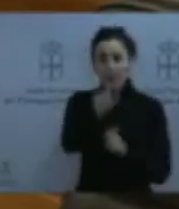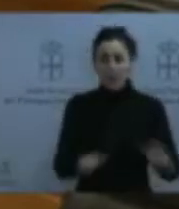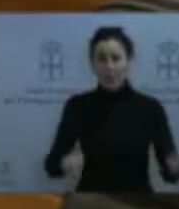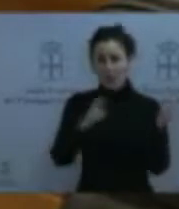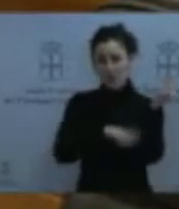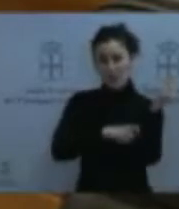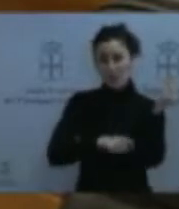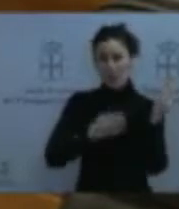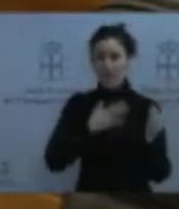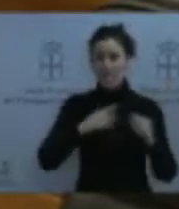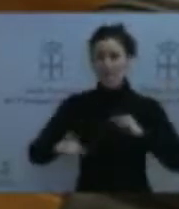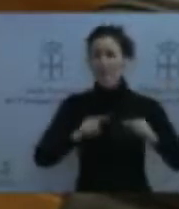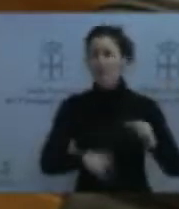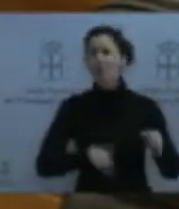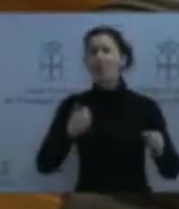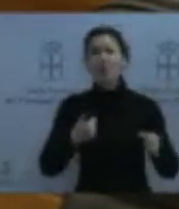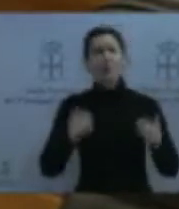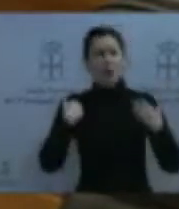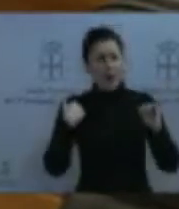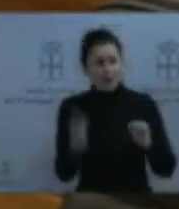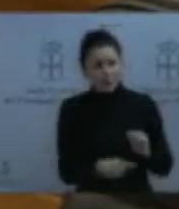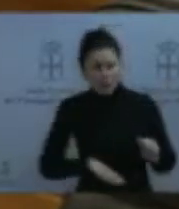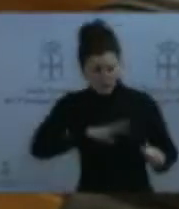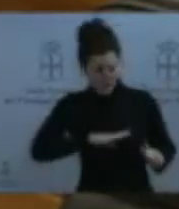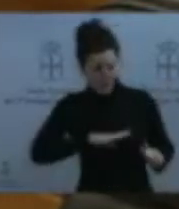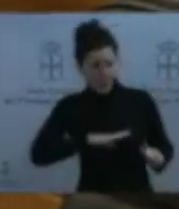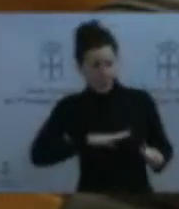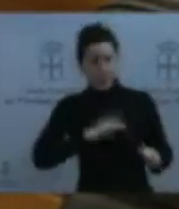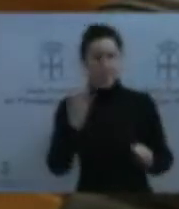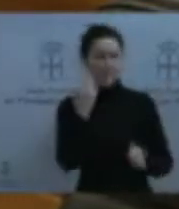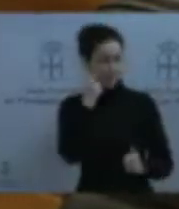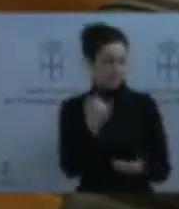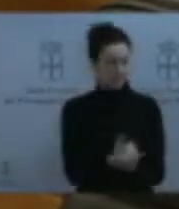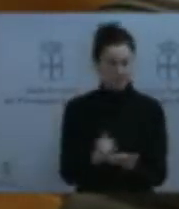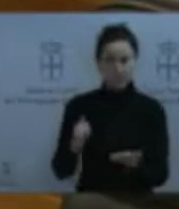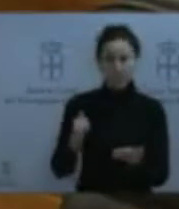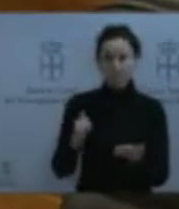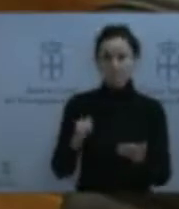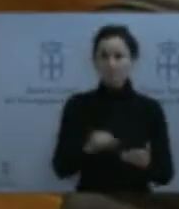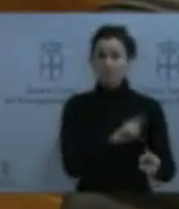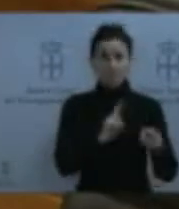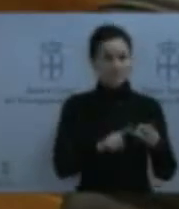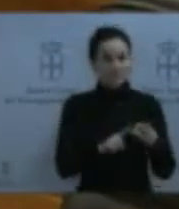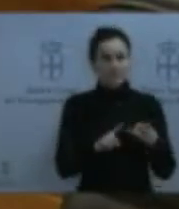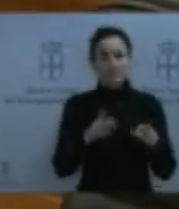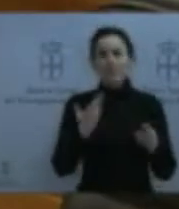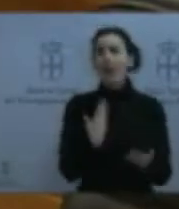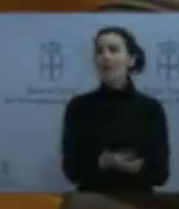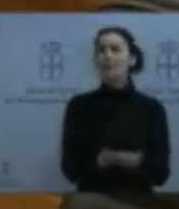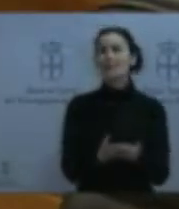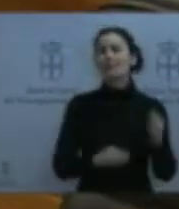competentes? Tendría que probarlo. En tercer lugar, no me cambie la argumentación. Yo he dicho que ningún investigador a día de